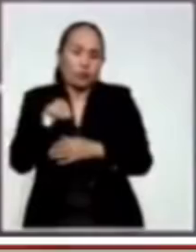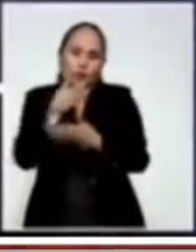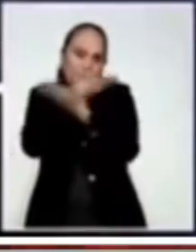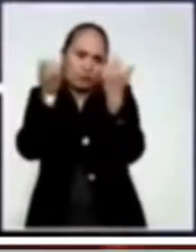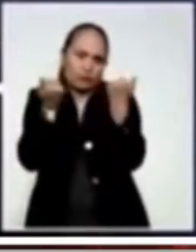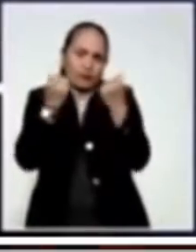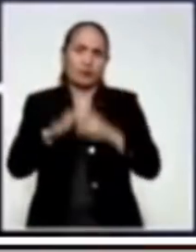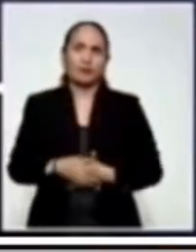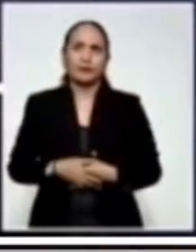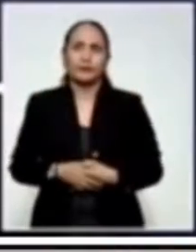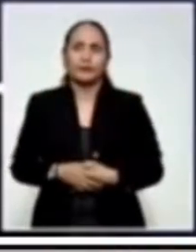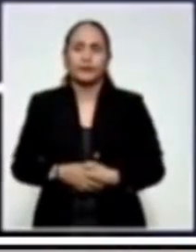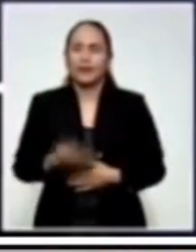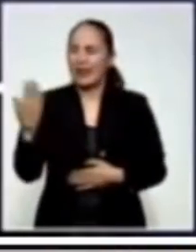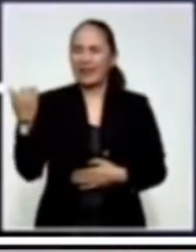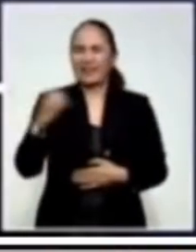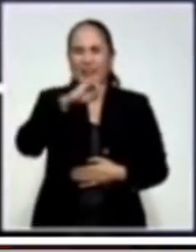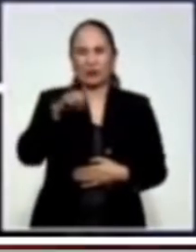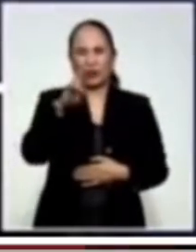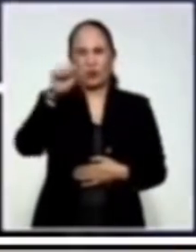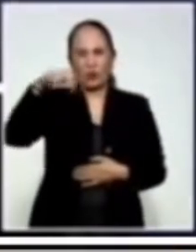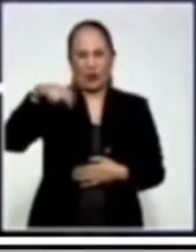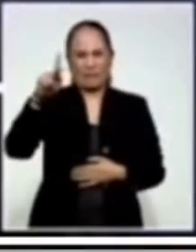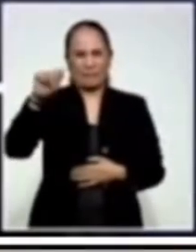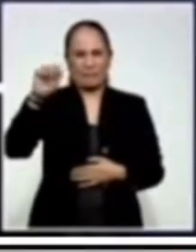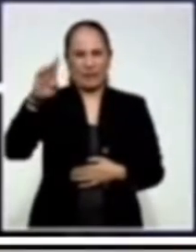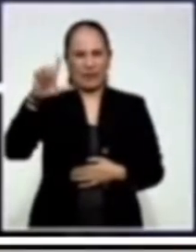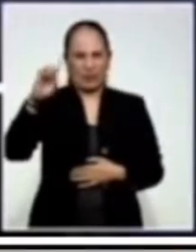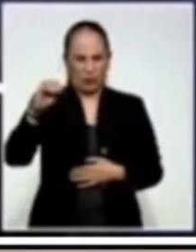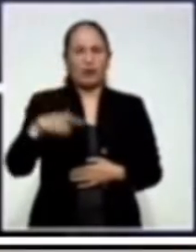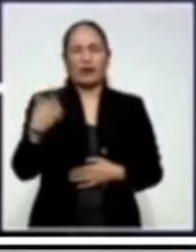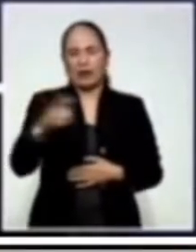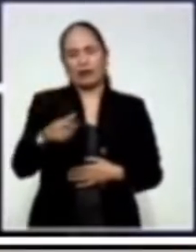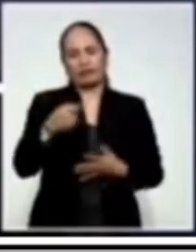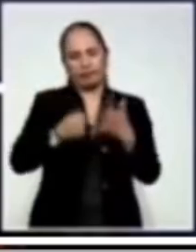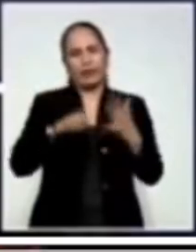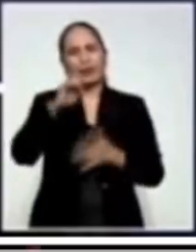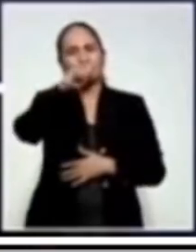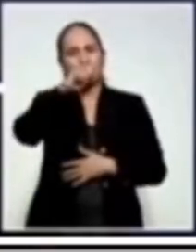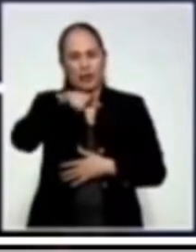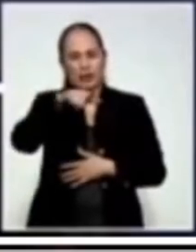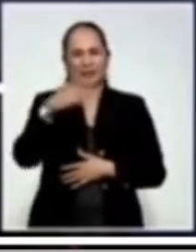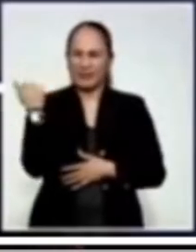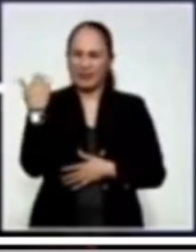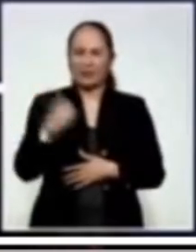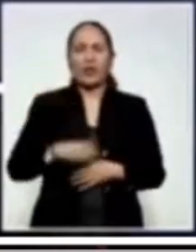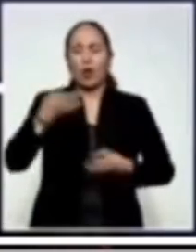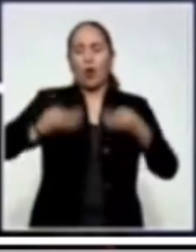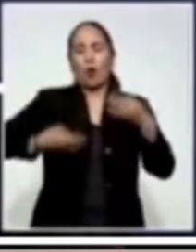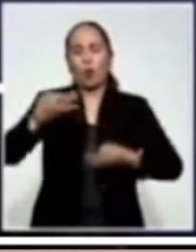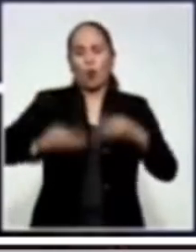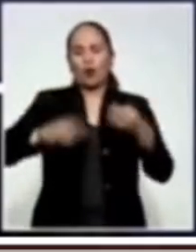Y insistiendo en la pregunta de Juan Pablo sobre el caso de Jalisco, usted comenta que se suspendió al juez Castro